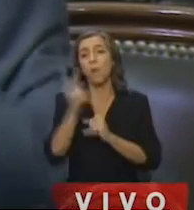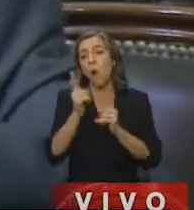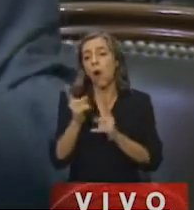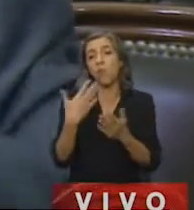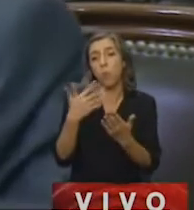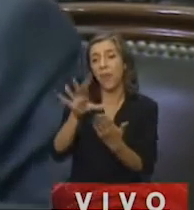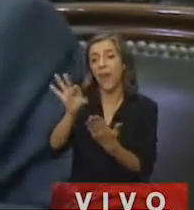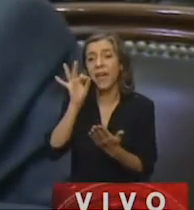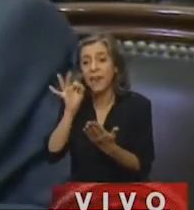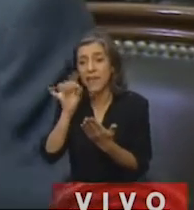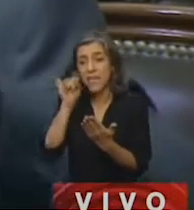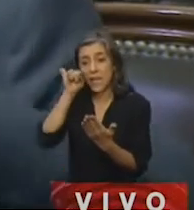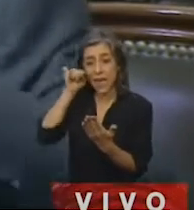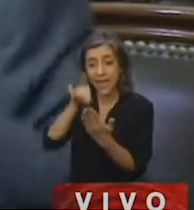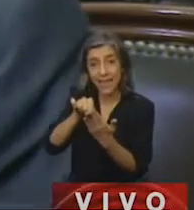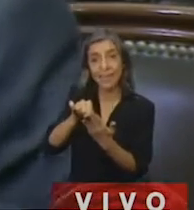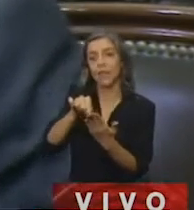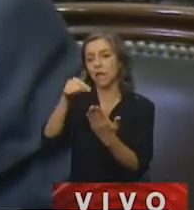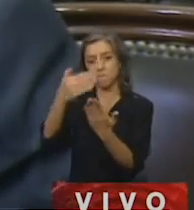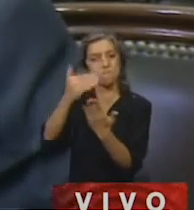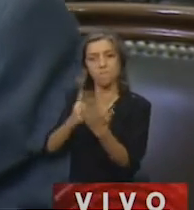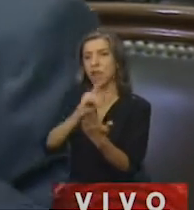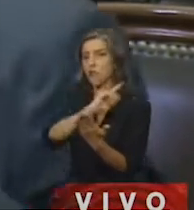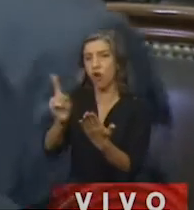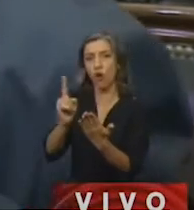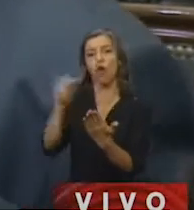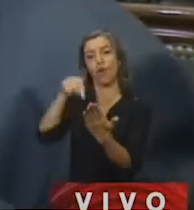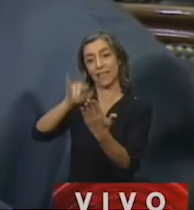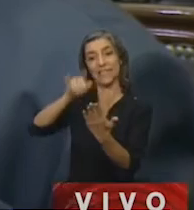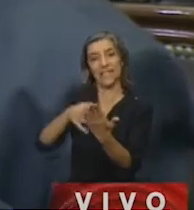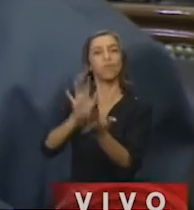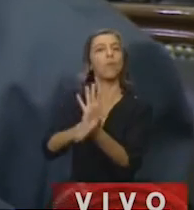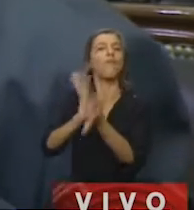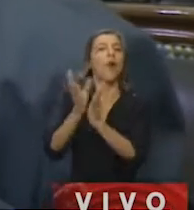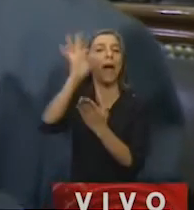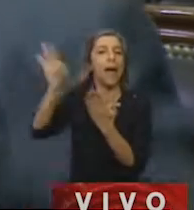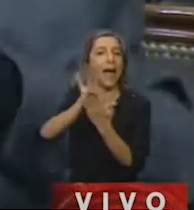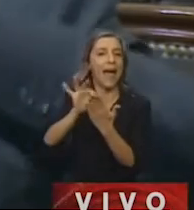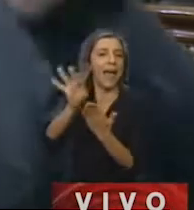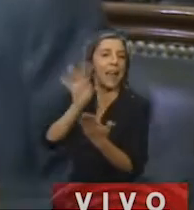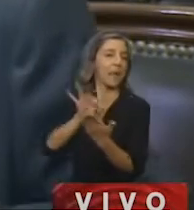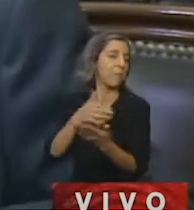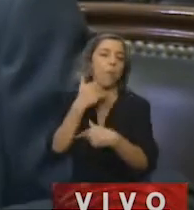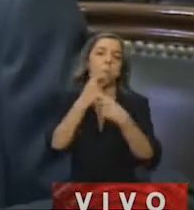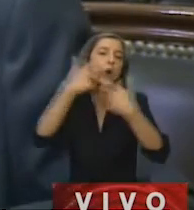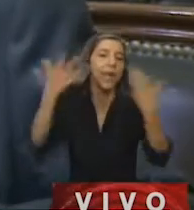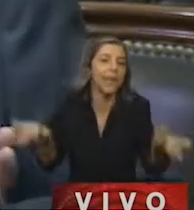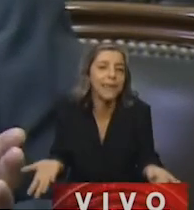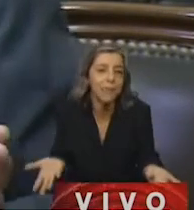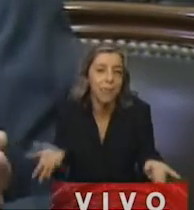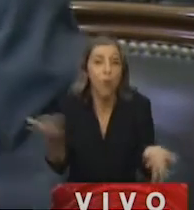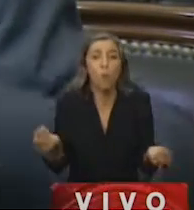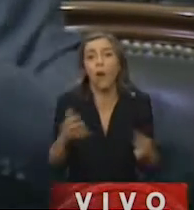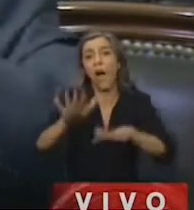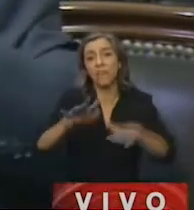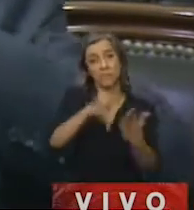no estar metido en el medio de una sábana donde le esconden cualquier cosa. No es tampoco el problema de las provincias más chicas, de la mayoría de las jurisdicciones,